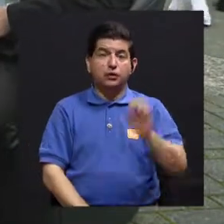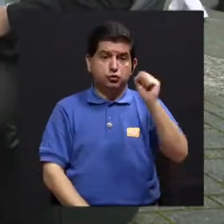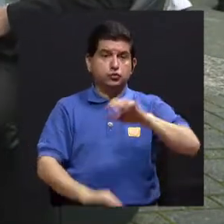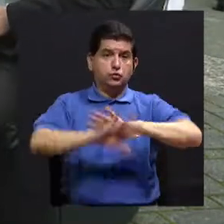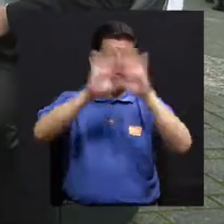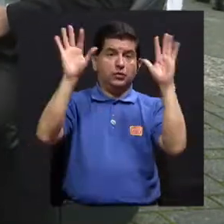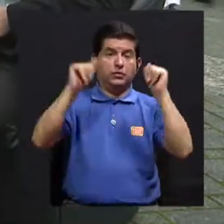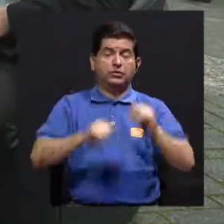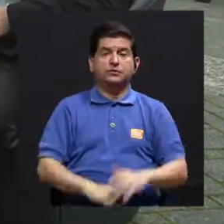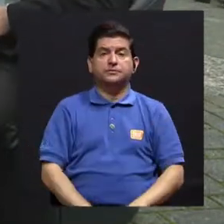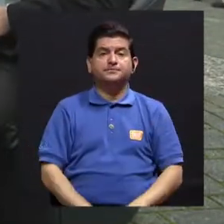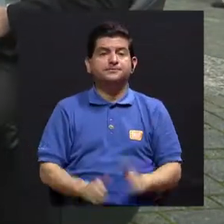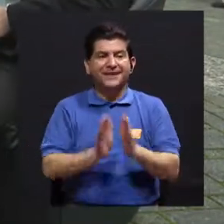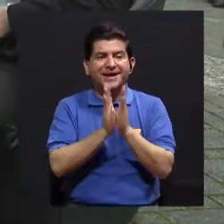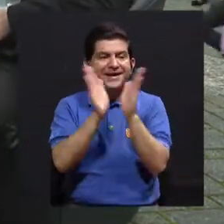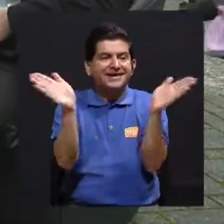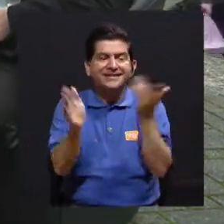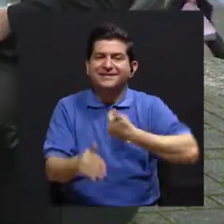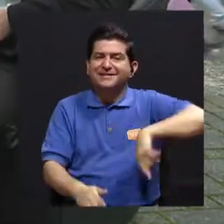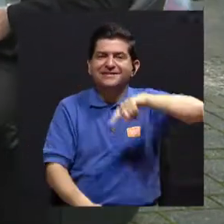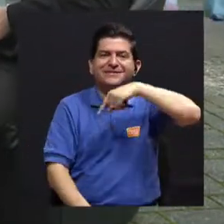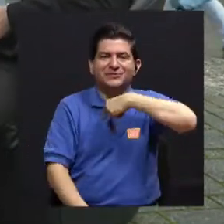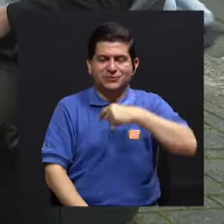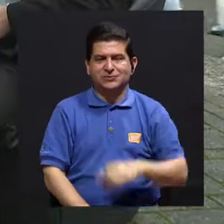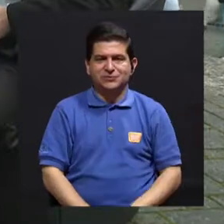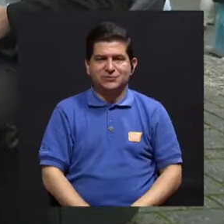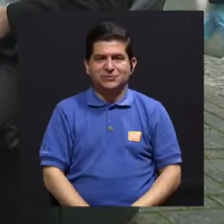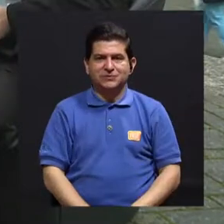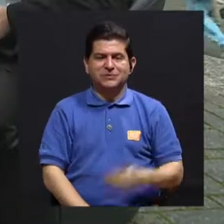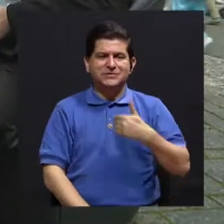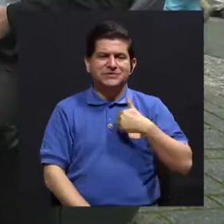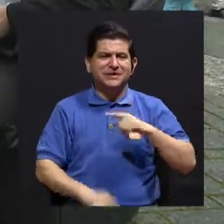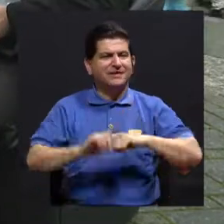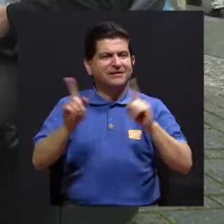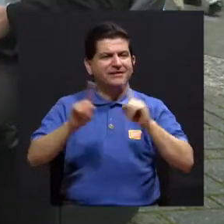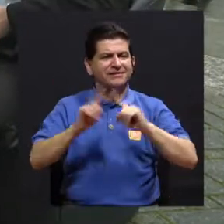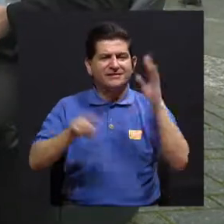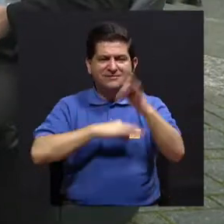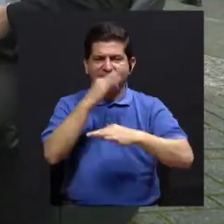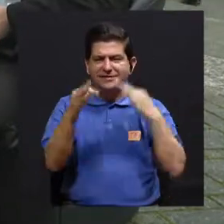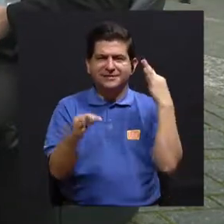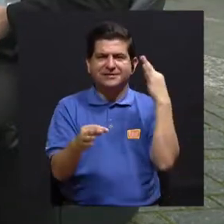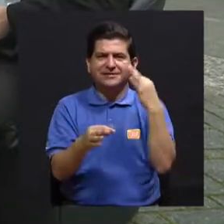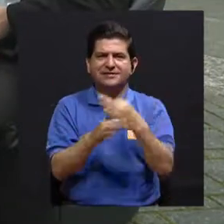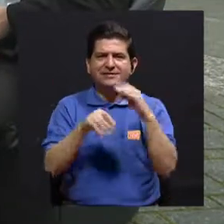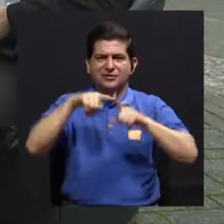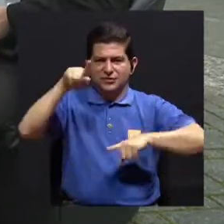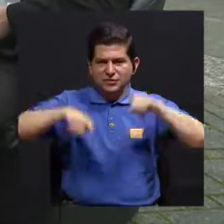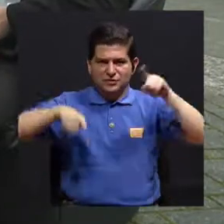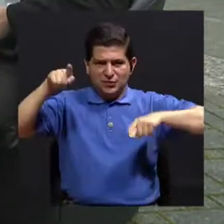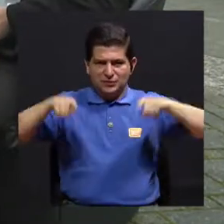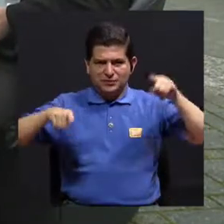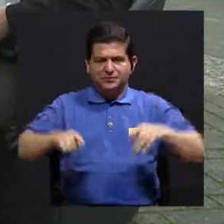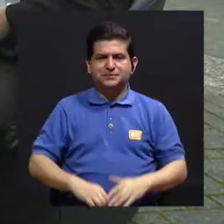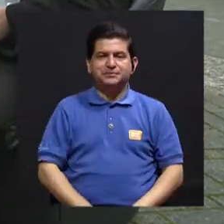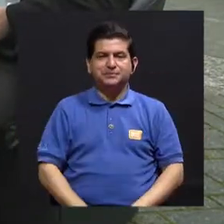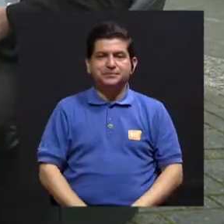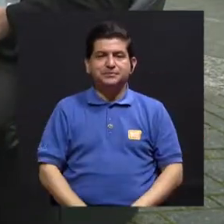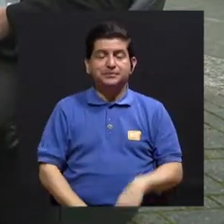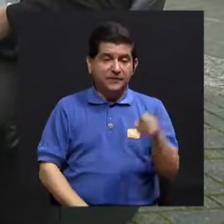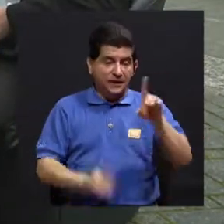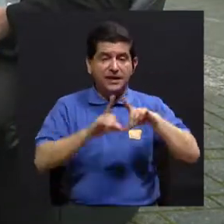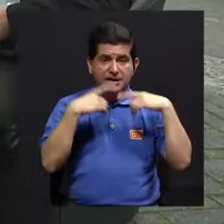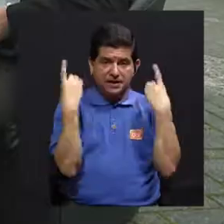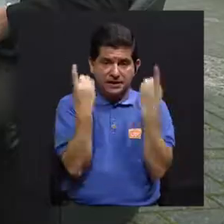Pues de manera general nosotros pues manejamos diferentes estadísticas en la sección y